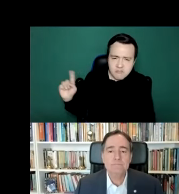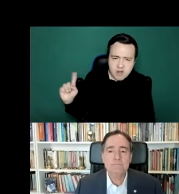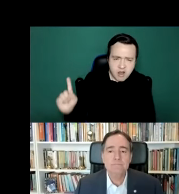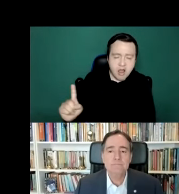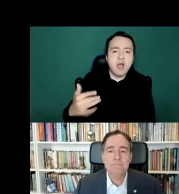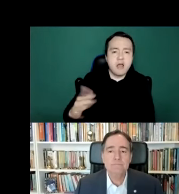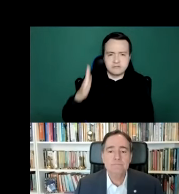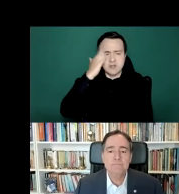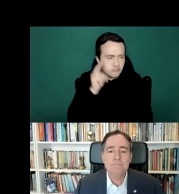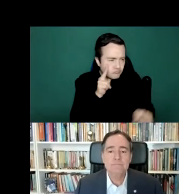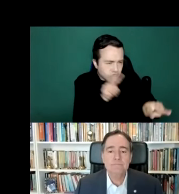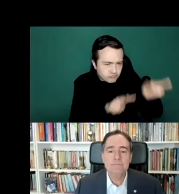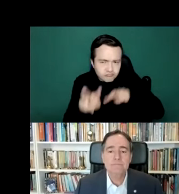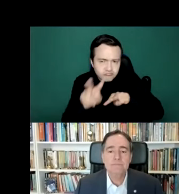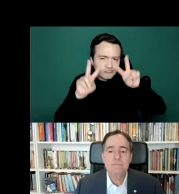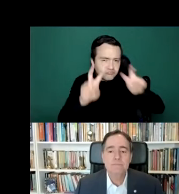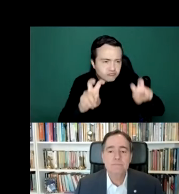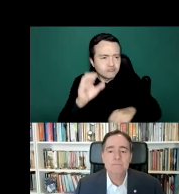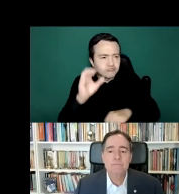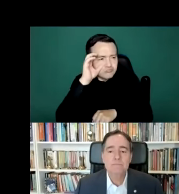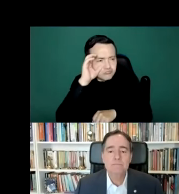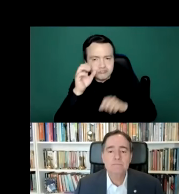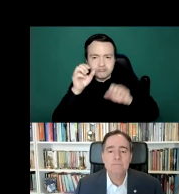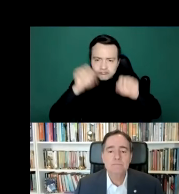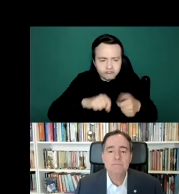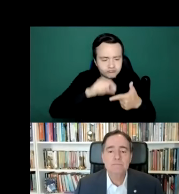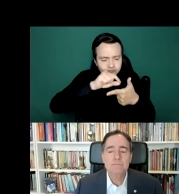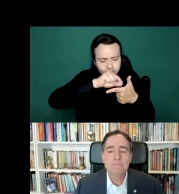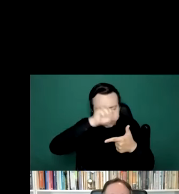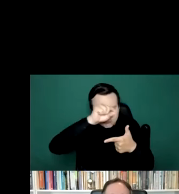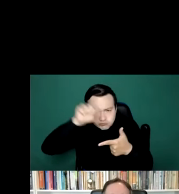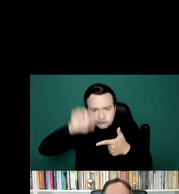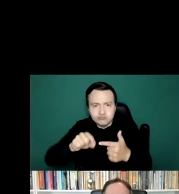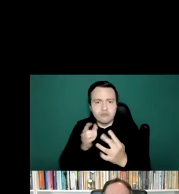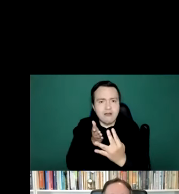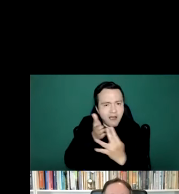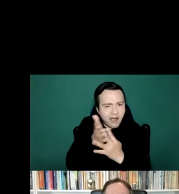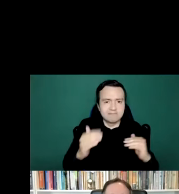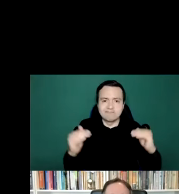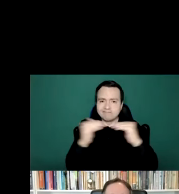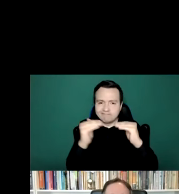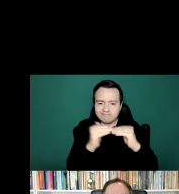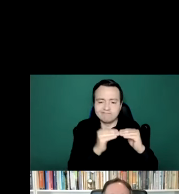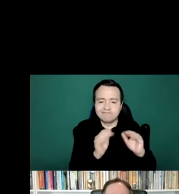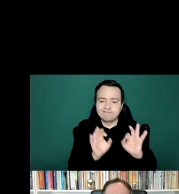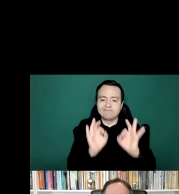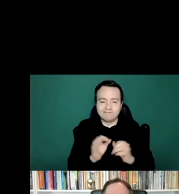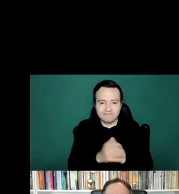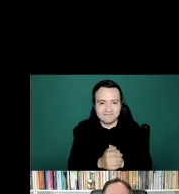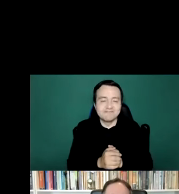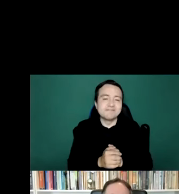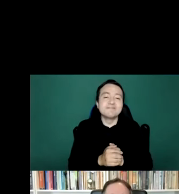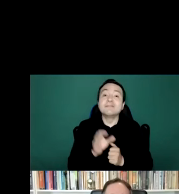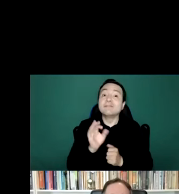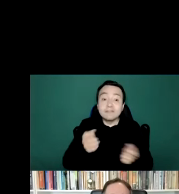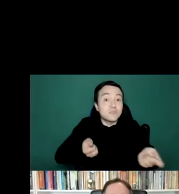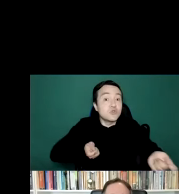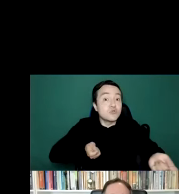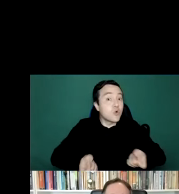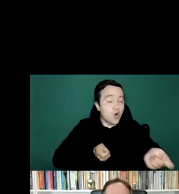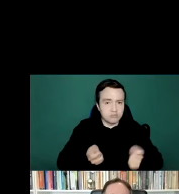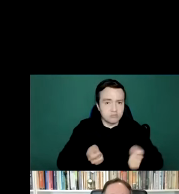qualitative research projects in healthcare access and equity, in maternal and child health, and in infectious disease prevention and control. She holds